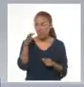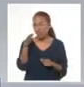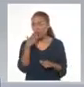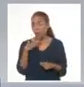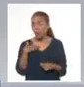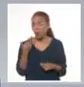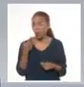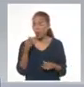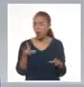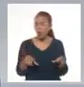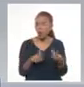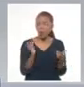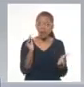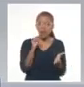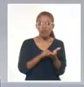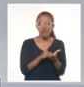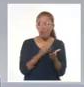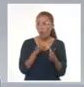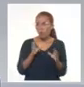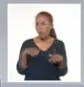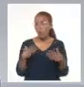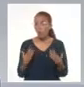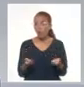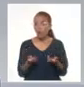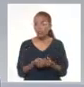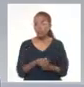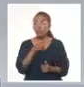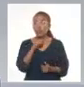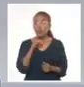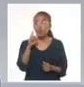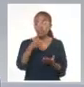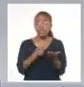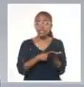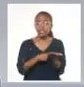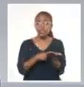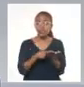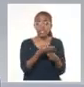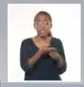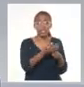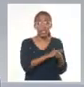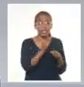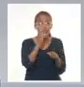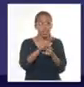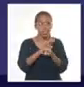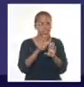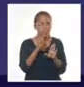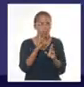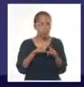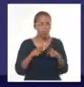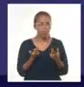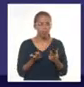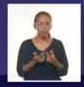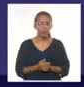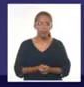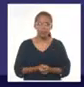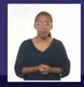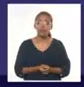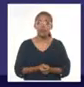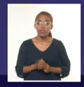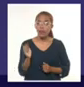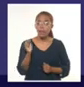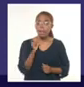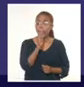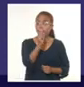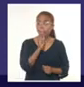¿Qué más se puede esperar? ¿Por qué hacerlo apenas unas semanas antes del fin del mandato? Con las respuestas, el periodista